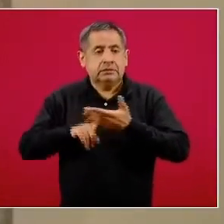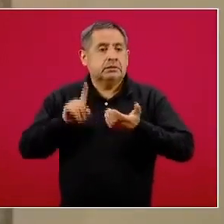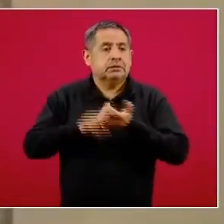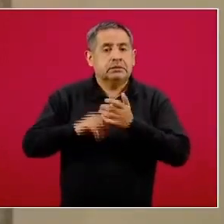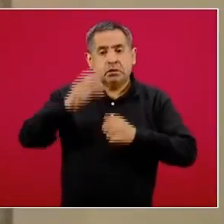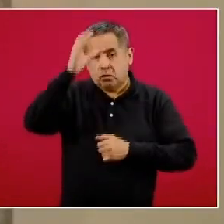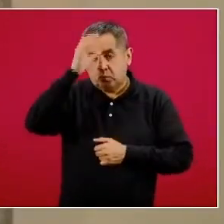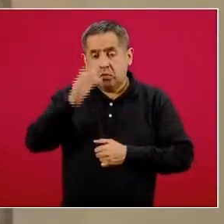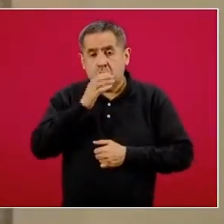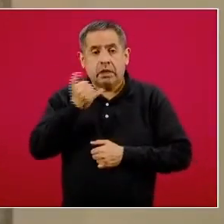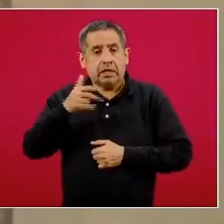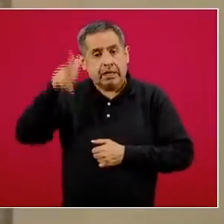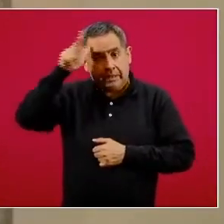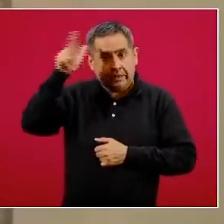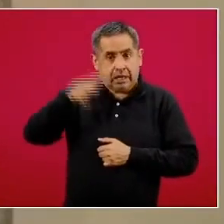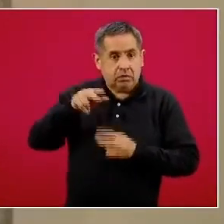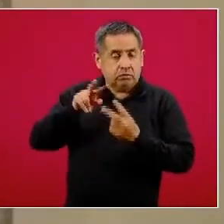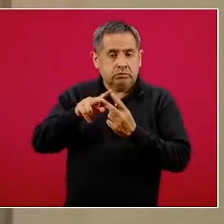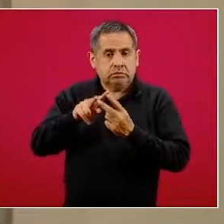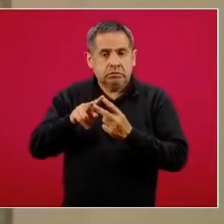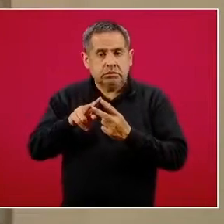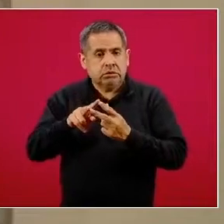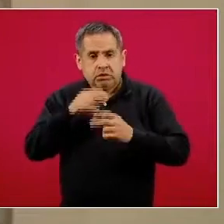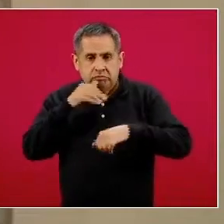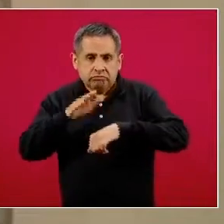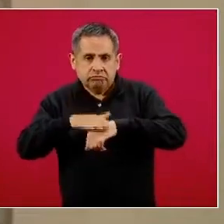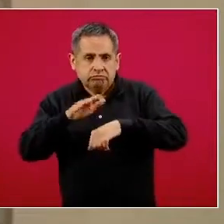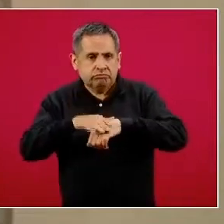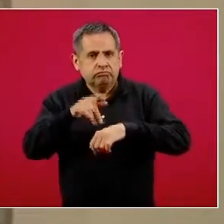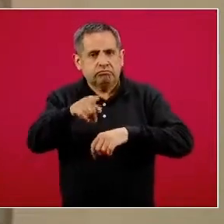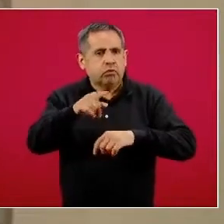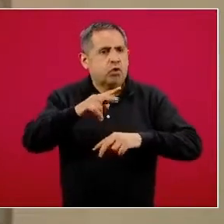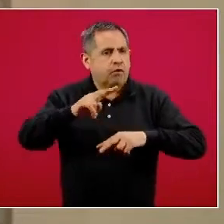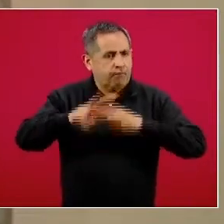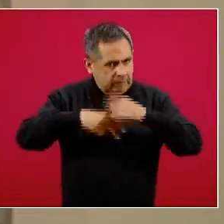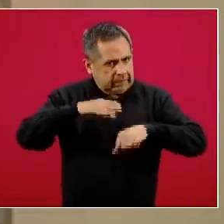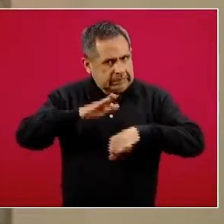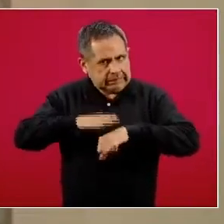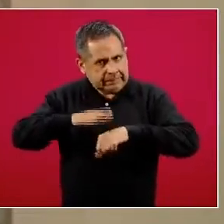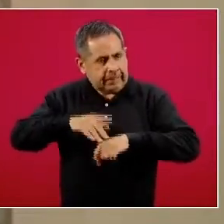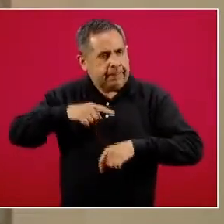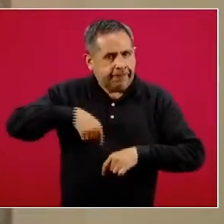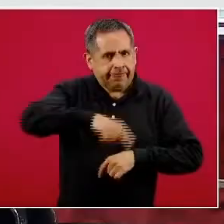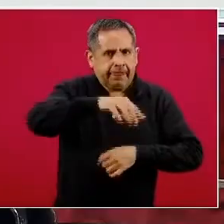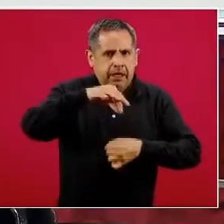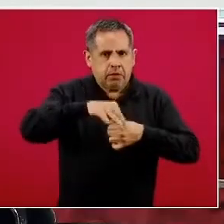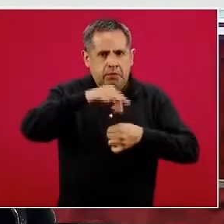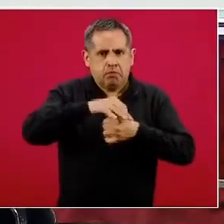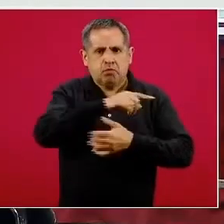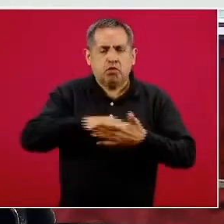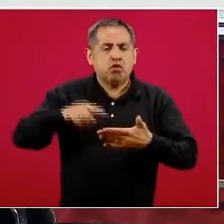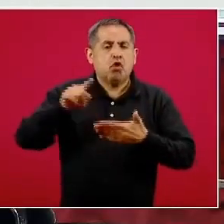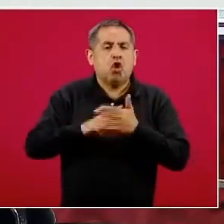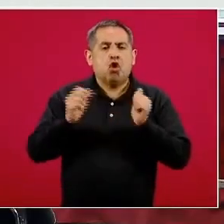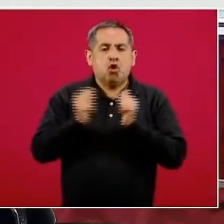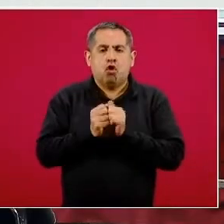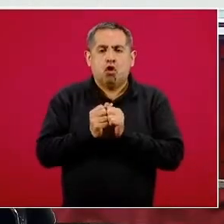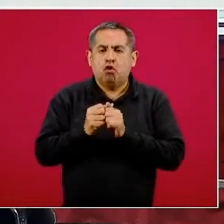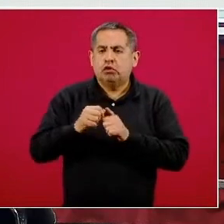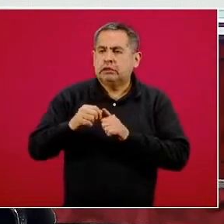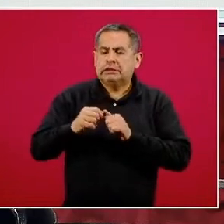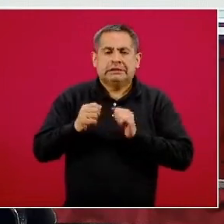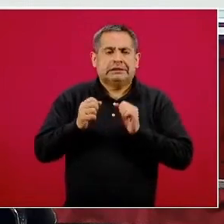Coahuila e Hidalgo. Les invitamos a ejercer su derecho al voto con todas las medidas básicas